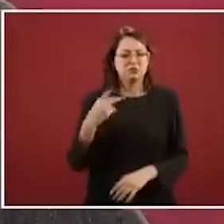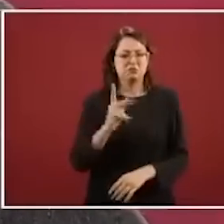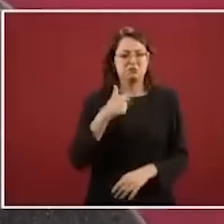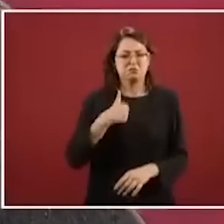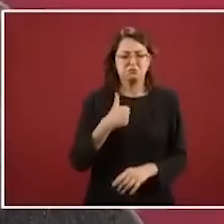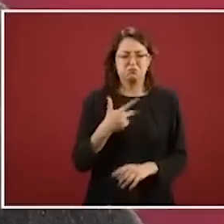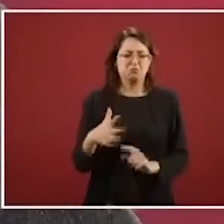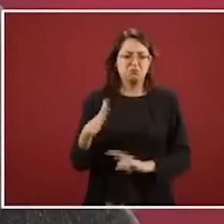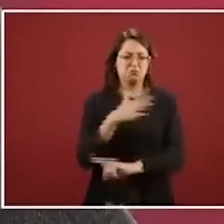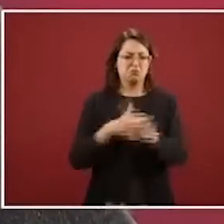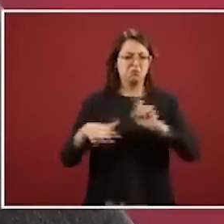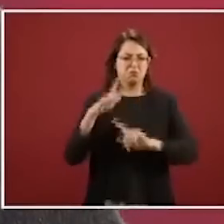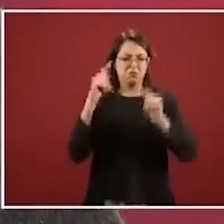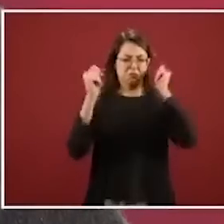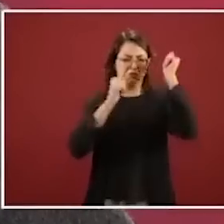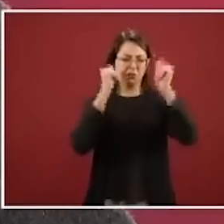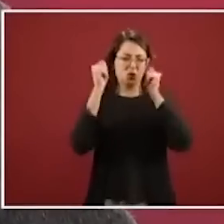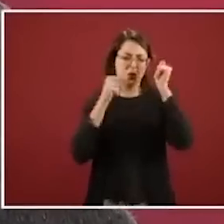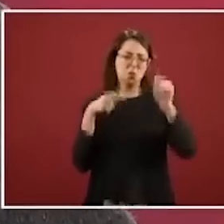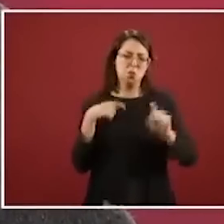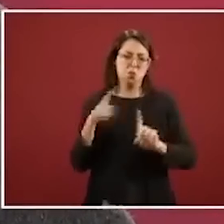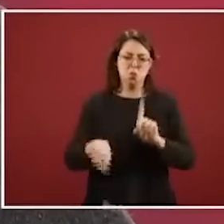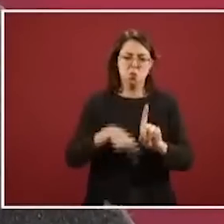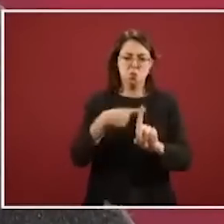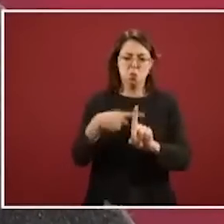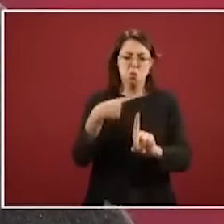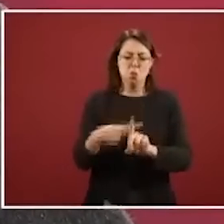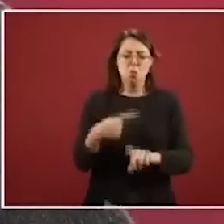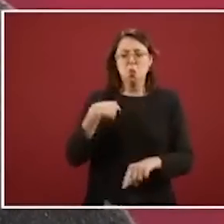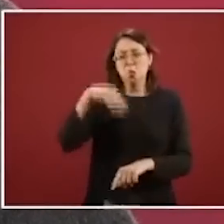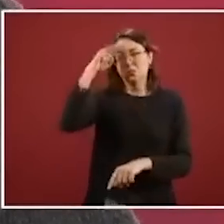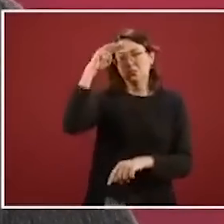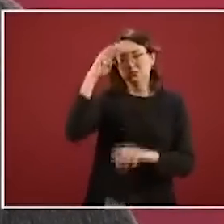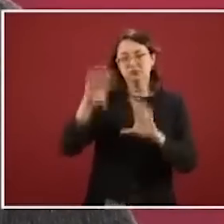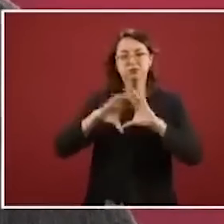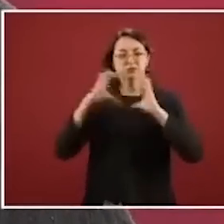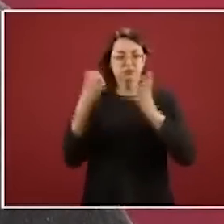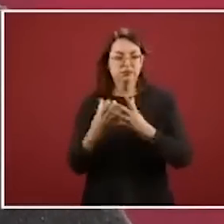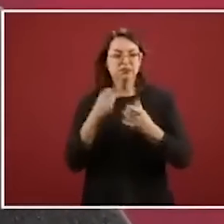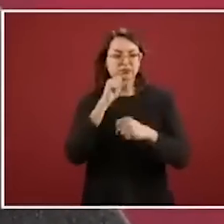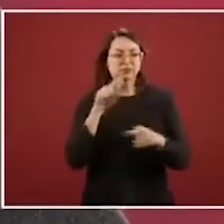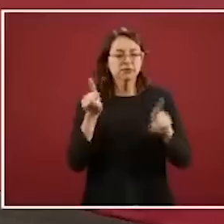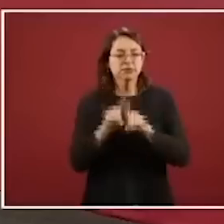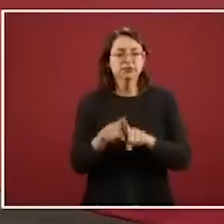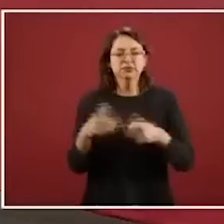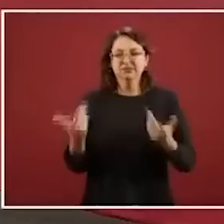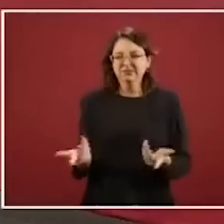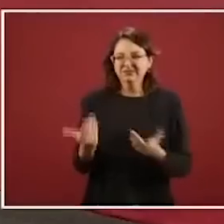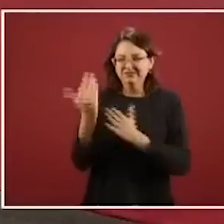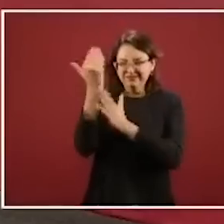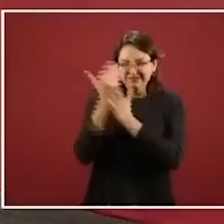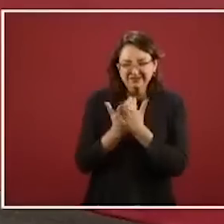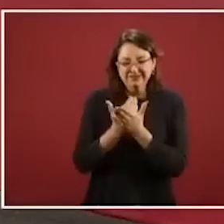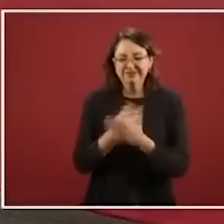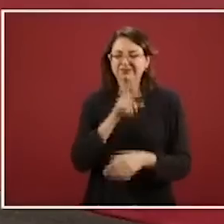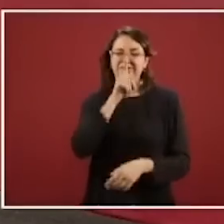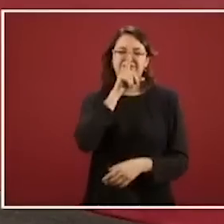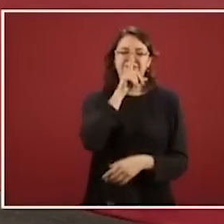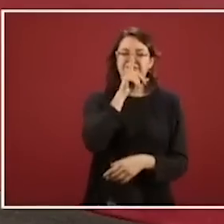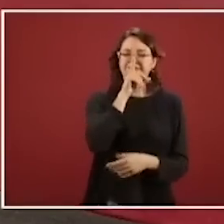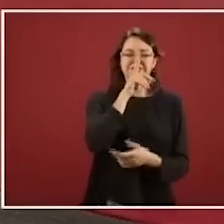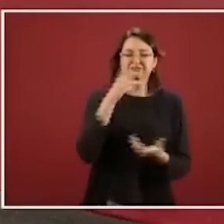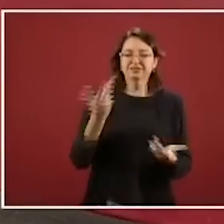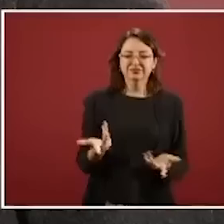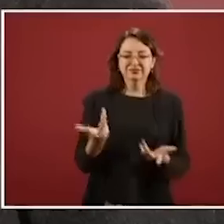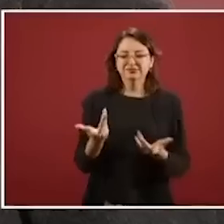escenario turístico. Yo creo que hay una serie de factores en el mundo que pueden también revertir esa posible tendencia que está manifestando ahorita